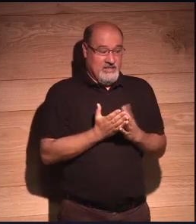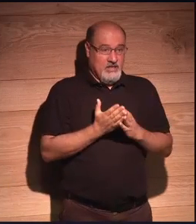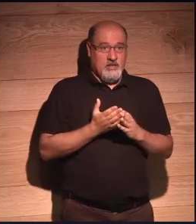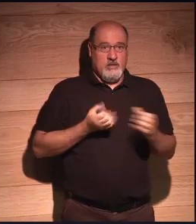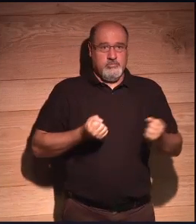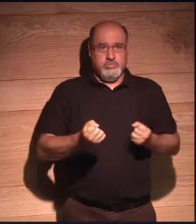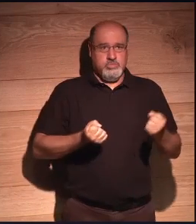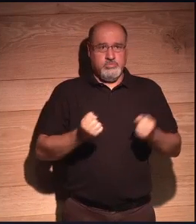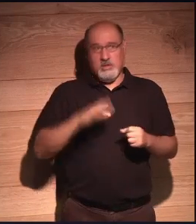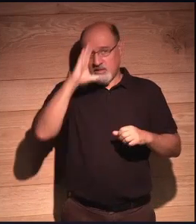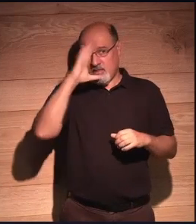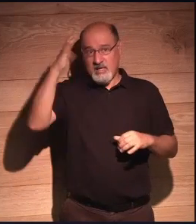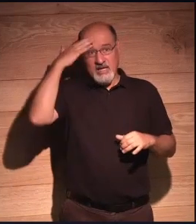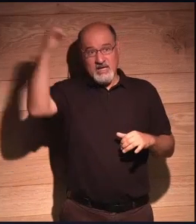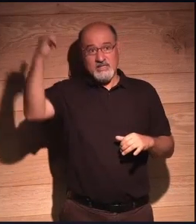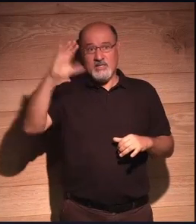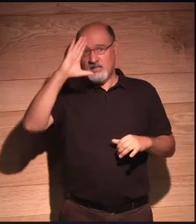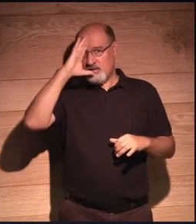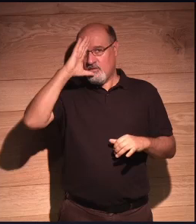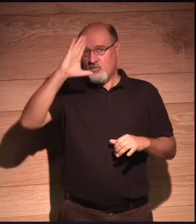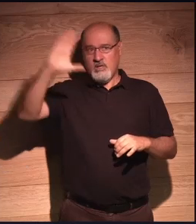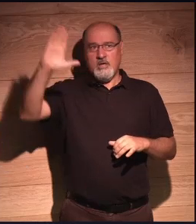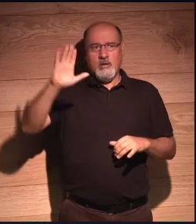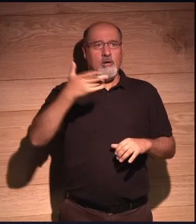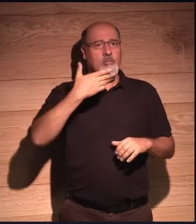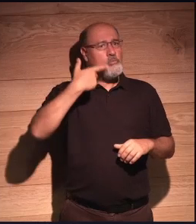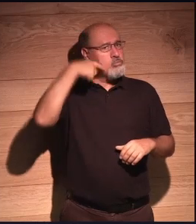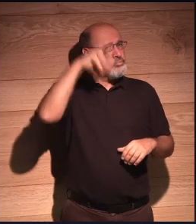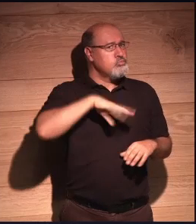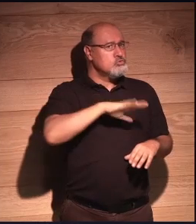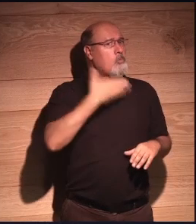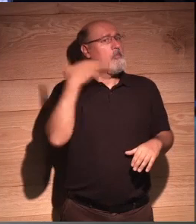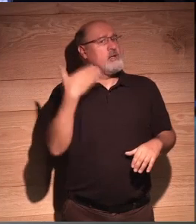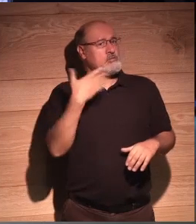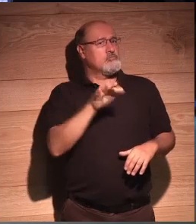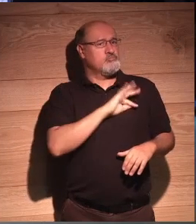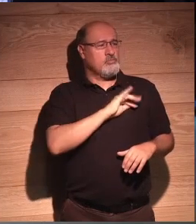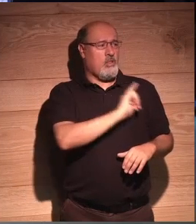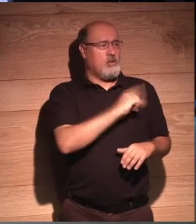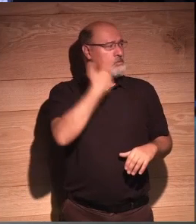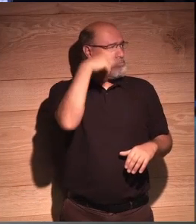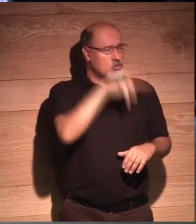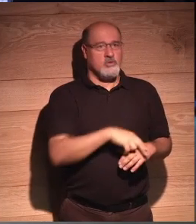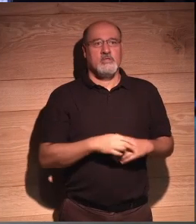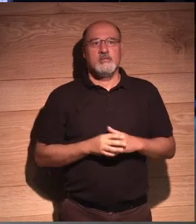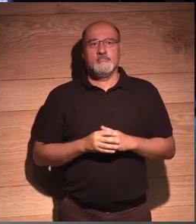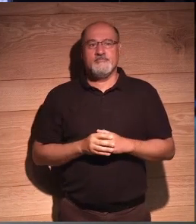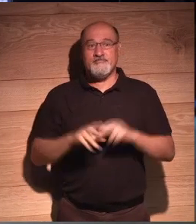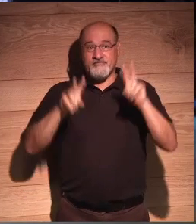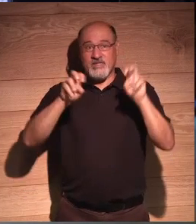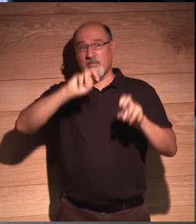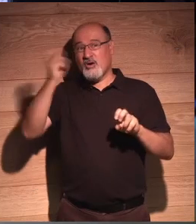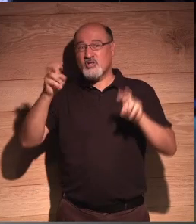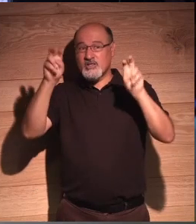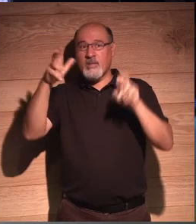medios técnicos de esa época. O sea, que hay que reconocer el mérito a quien lo tiene, ¿no? Uh-huh. Otro tema que se